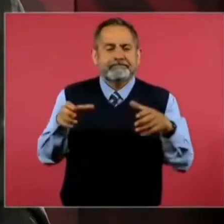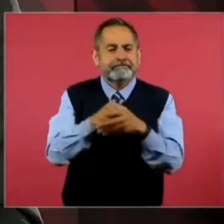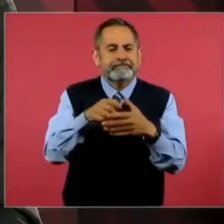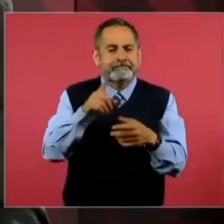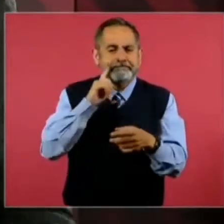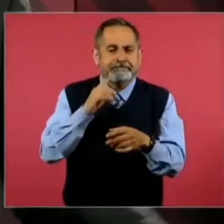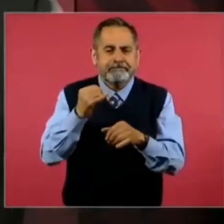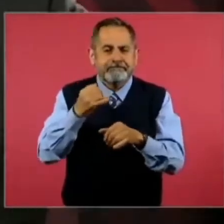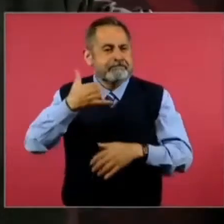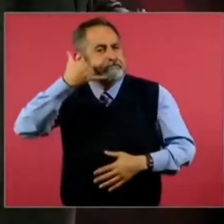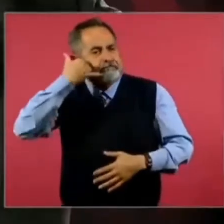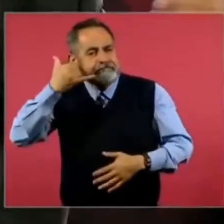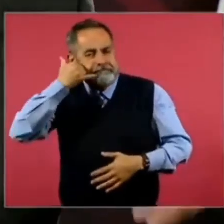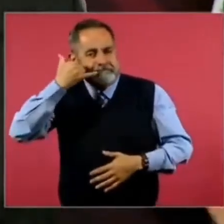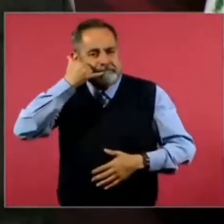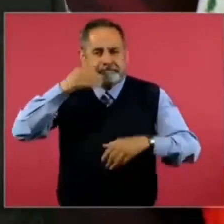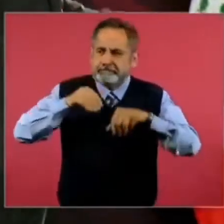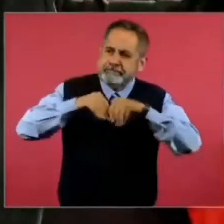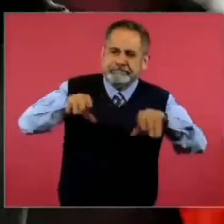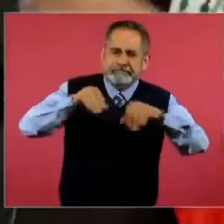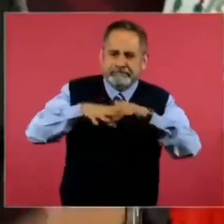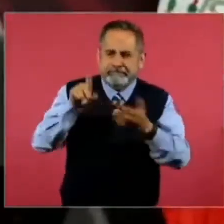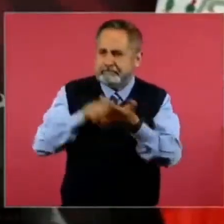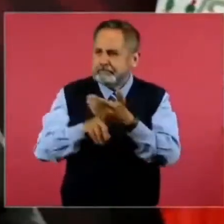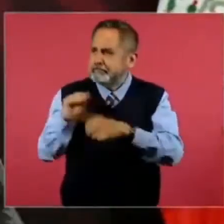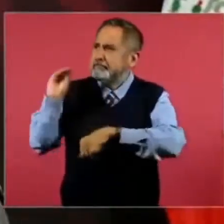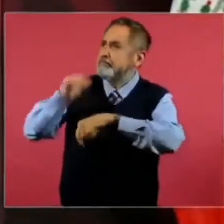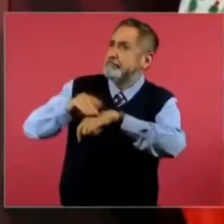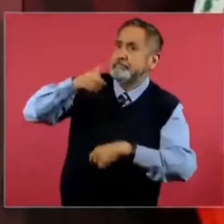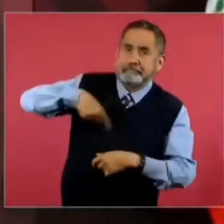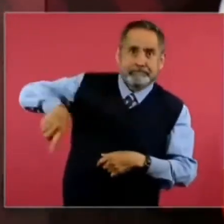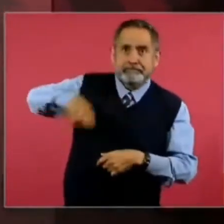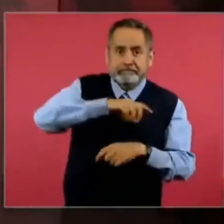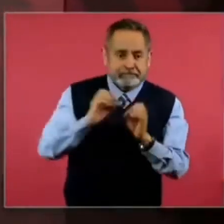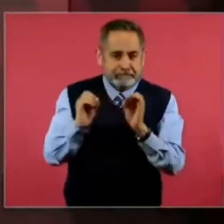de telefonía en sus instalaciones,